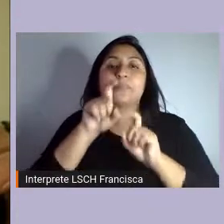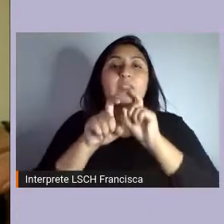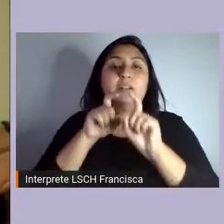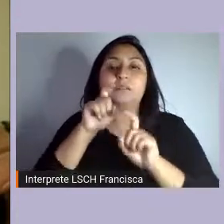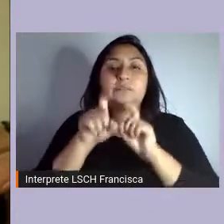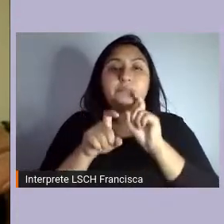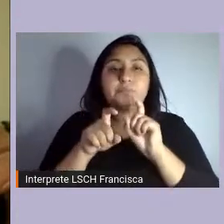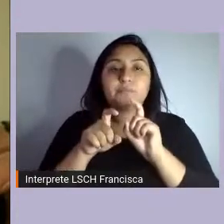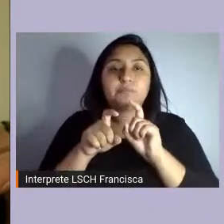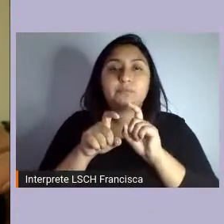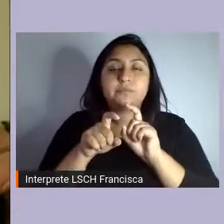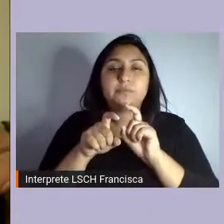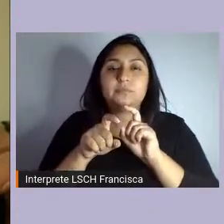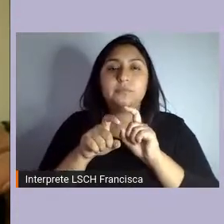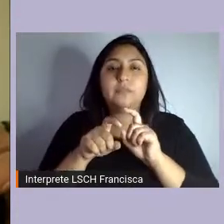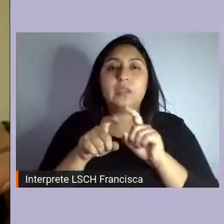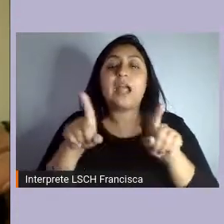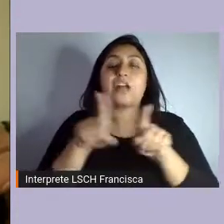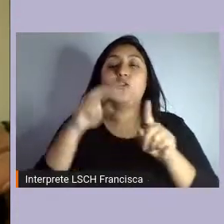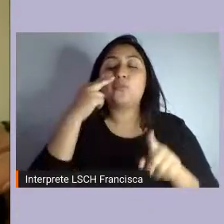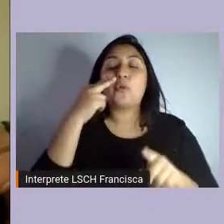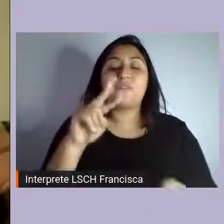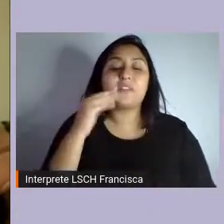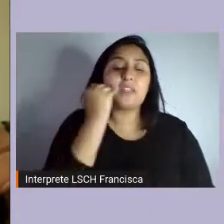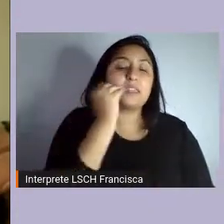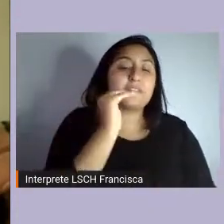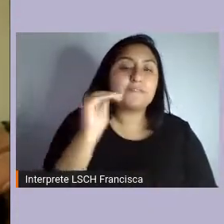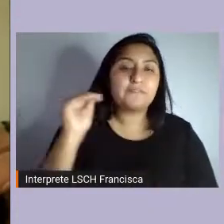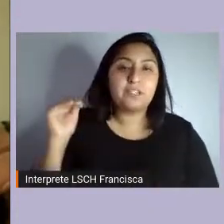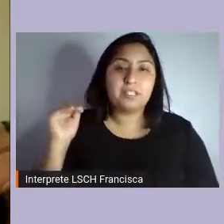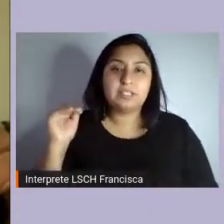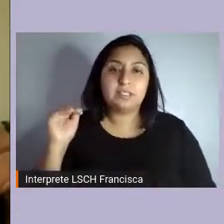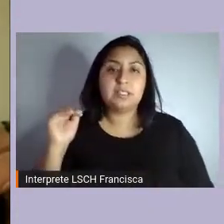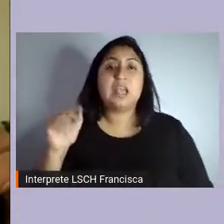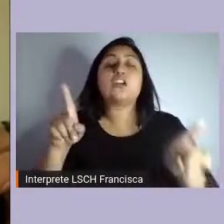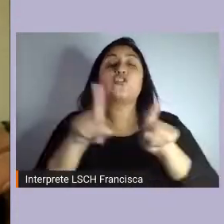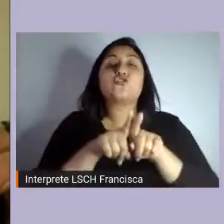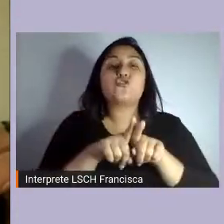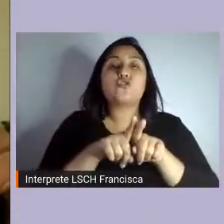de cómo ella ve su infancia, cómo ella evaluó su